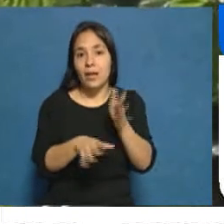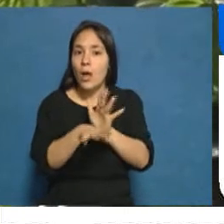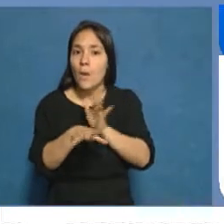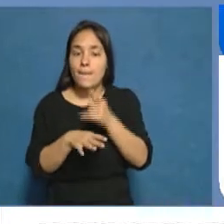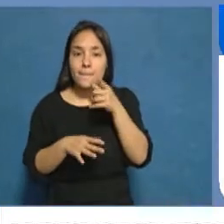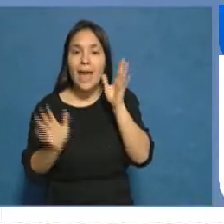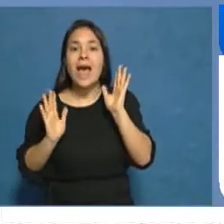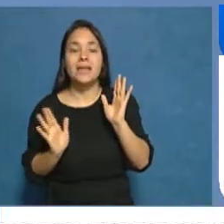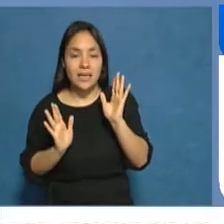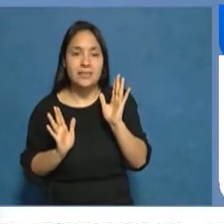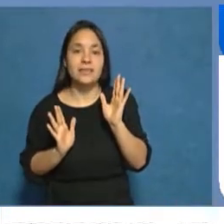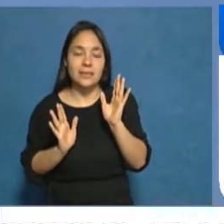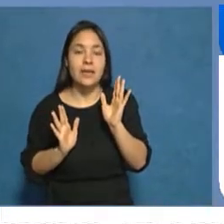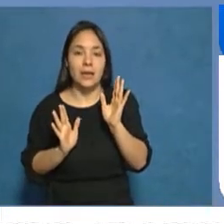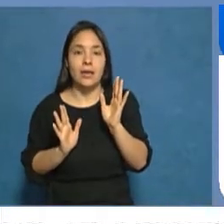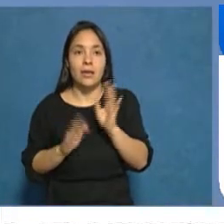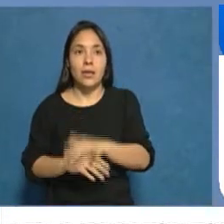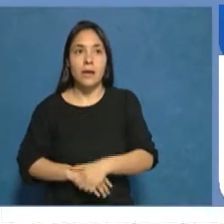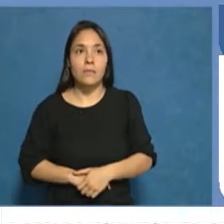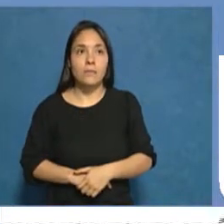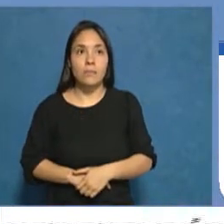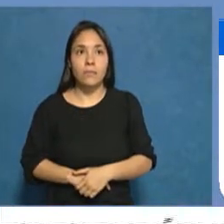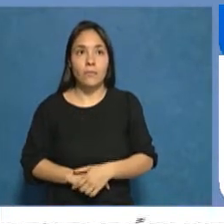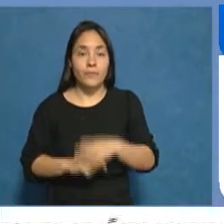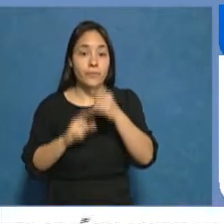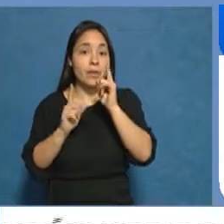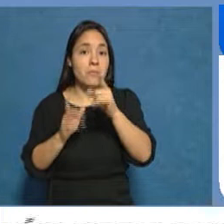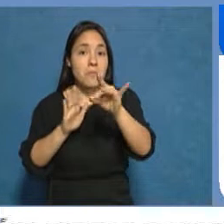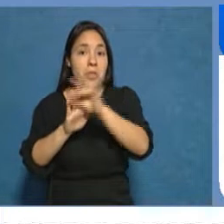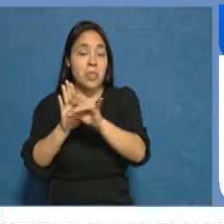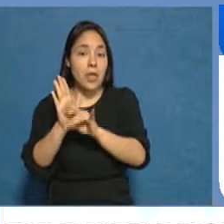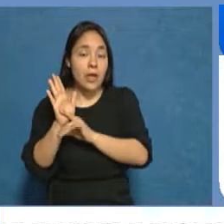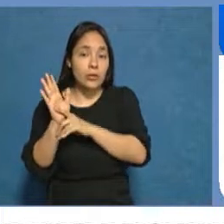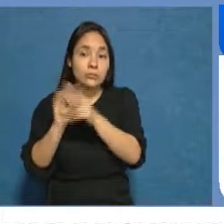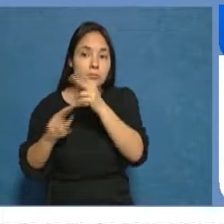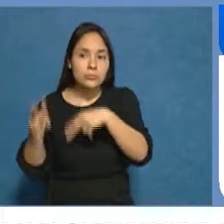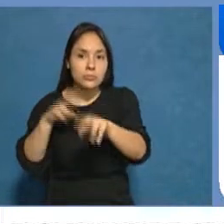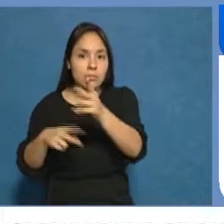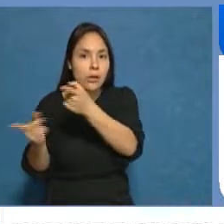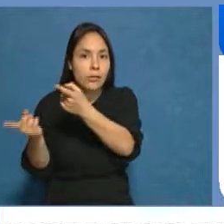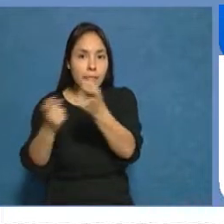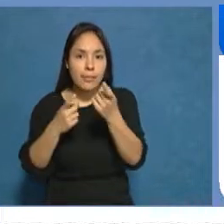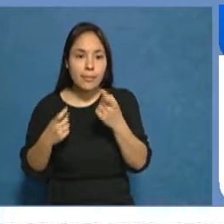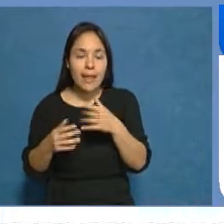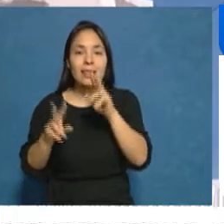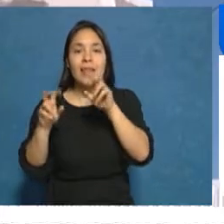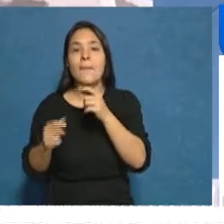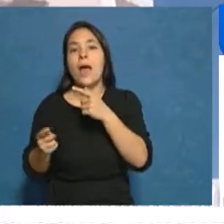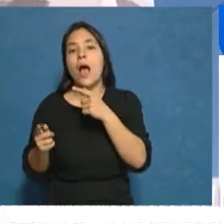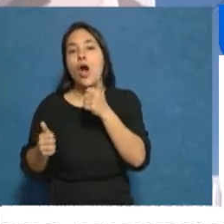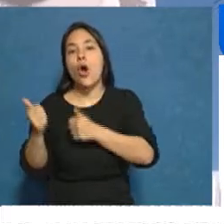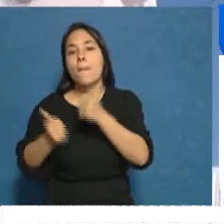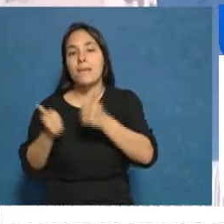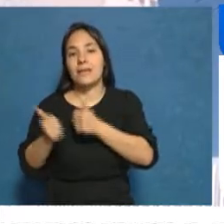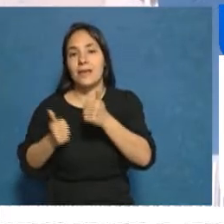horas, Daniela, y sobre todo porque vamos obteniendo datos que por ahí no teníamos de lo que es la competencia. En relación